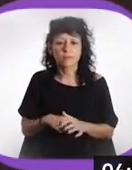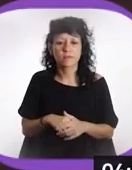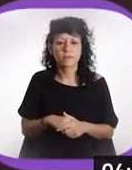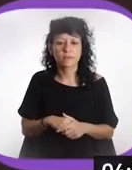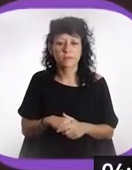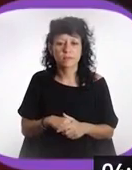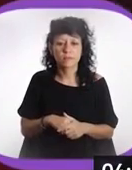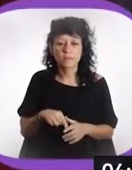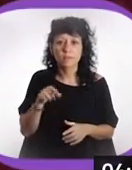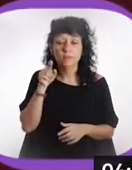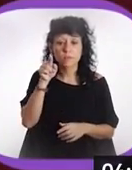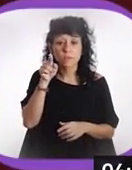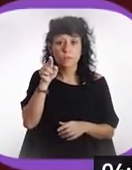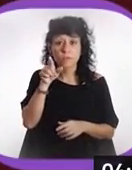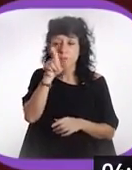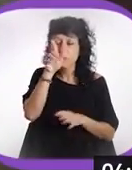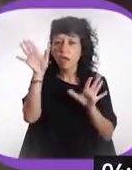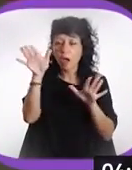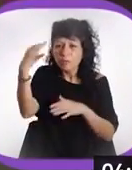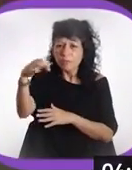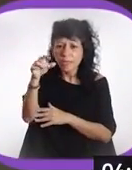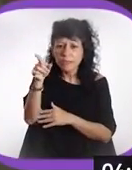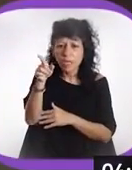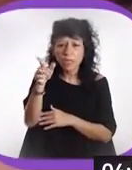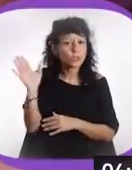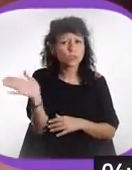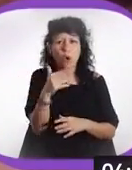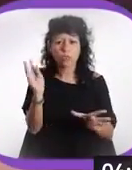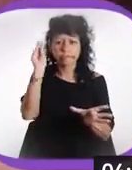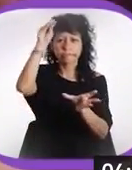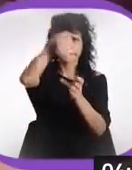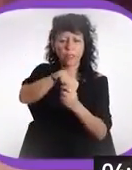¡El Fénix! ¡Todos entren al vórtice! ¿Disculpa?